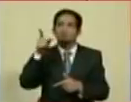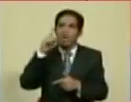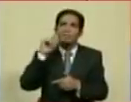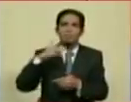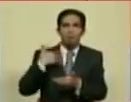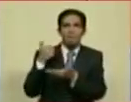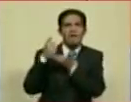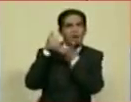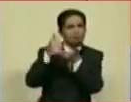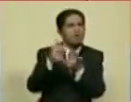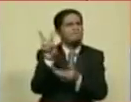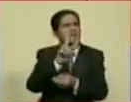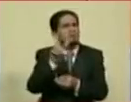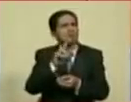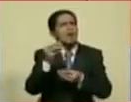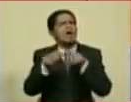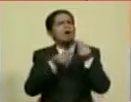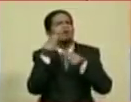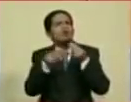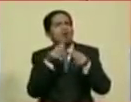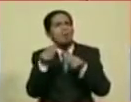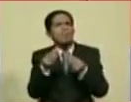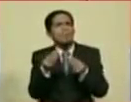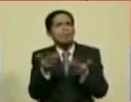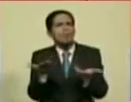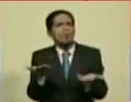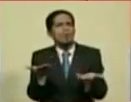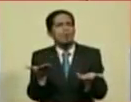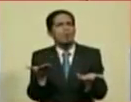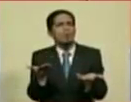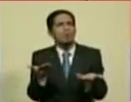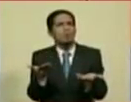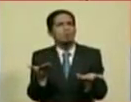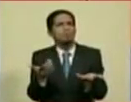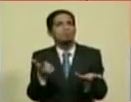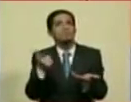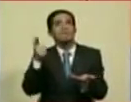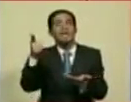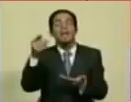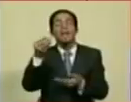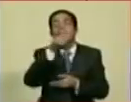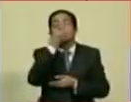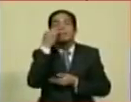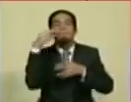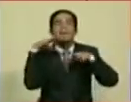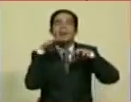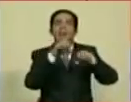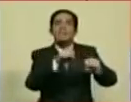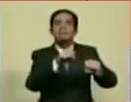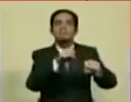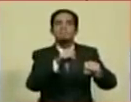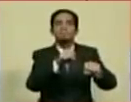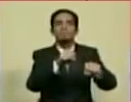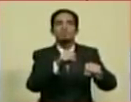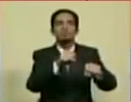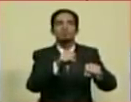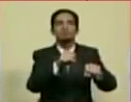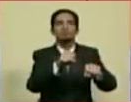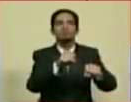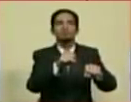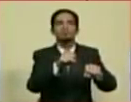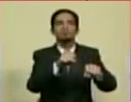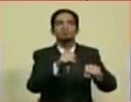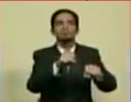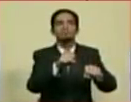pueblo de Venezuela, al pueblo de Venezuela, es que el imperialismo saque sus garras asesinas y